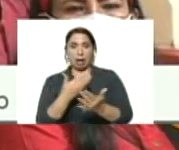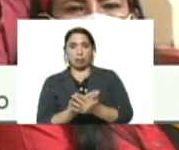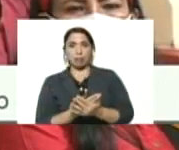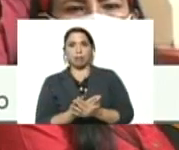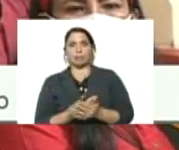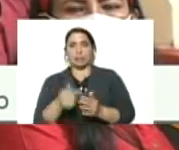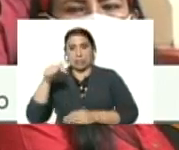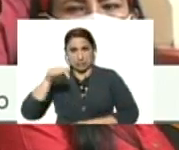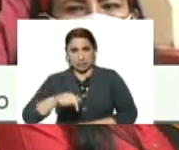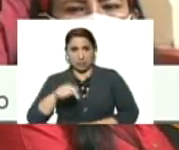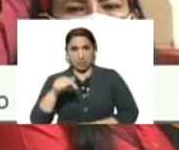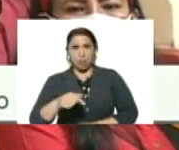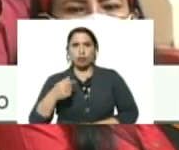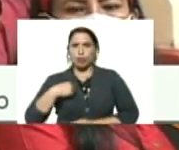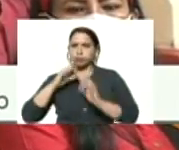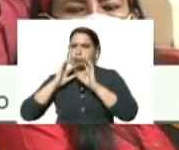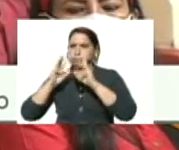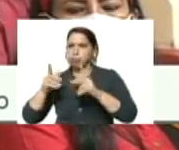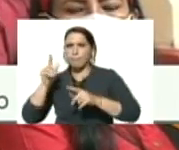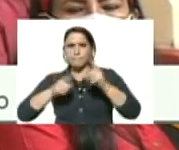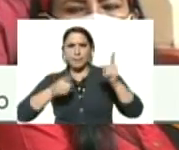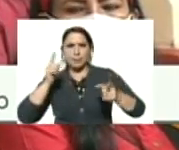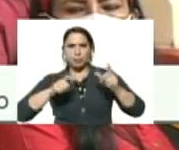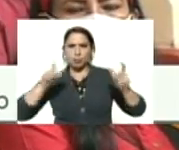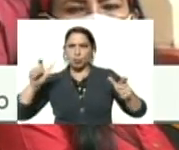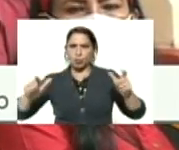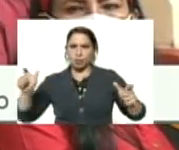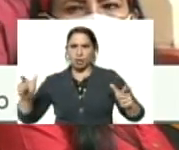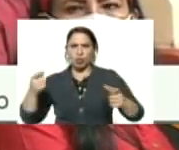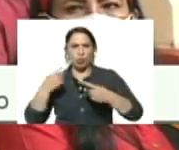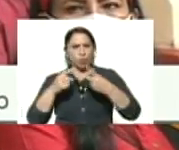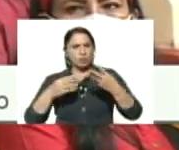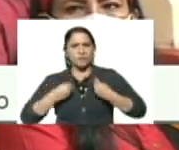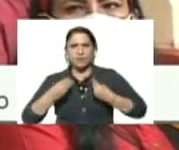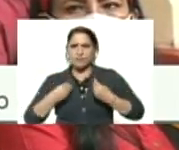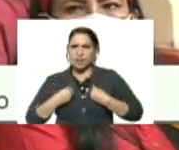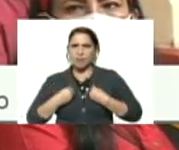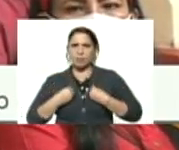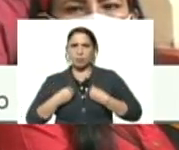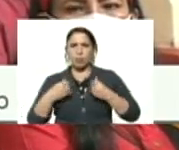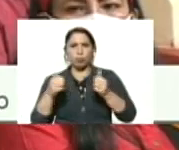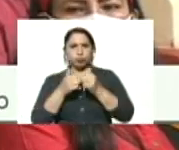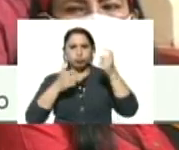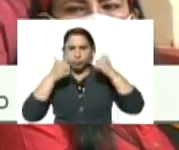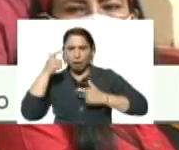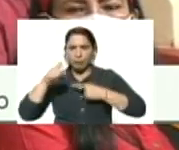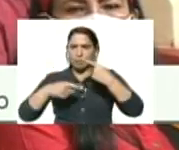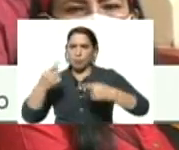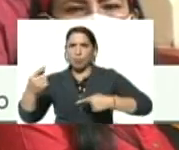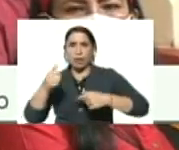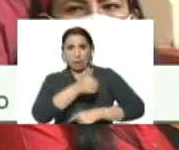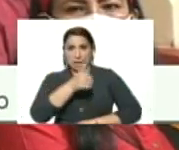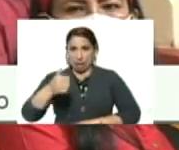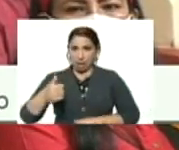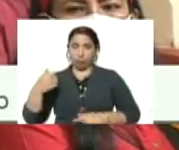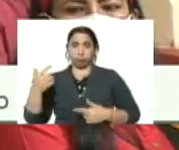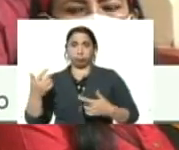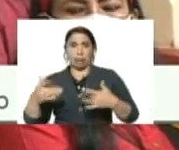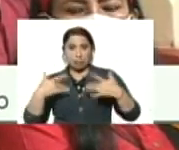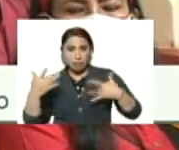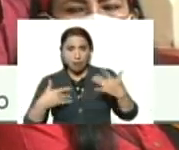personas cosas que vivimos junto a él, ¿no? Que él, después de cada acto, siempre llamaba a uno, acto